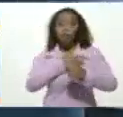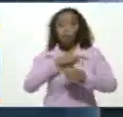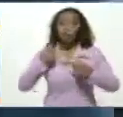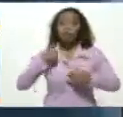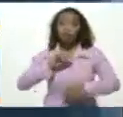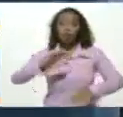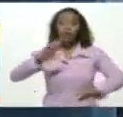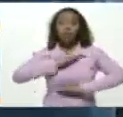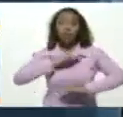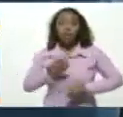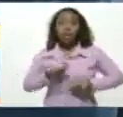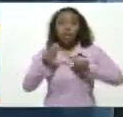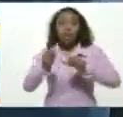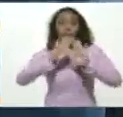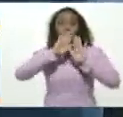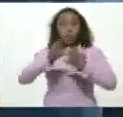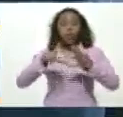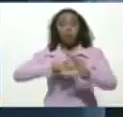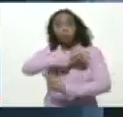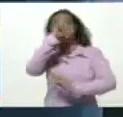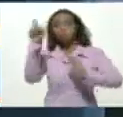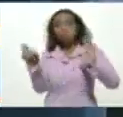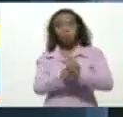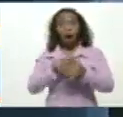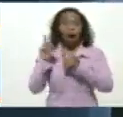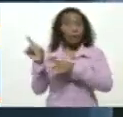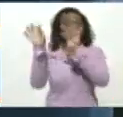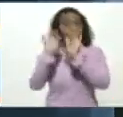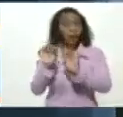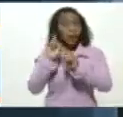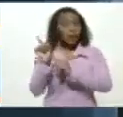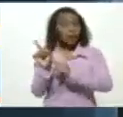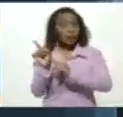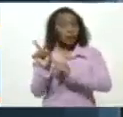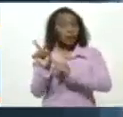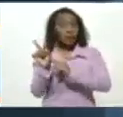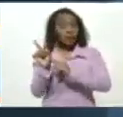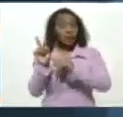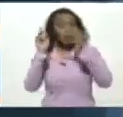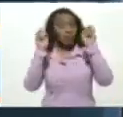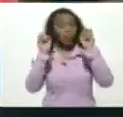brindarle todo el apoyo, señora. En ese sentido, ese es el lado de La Guaira.